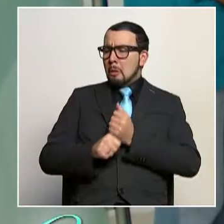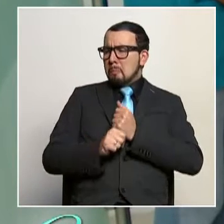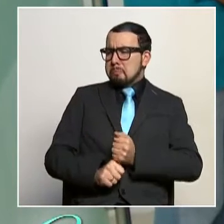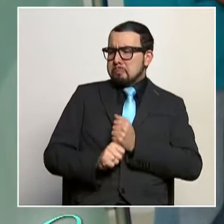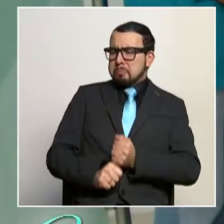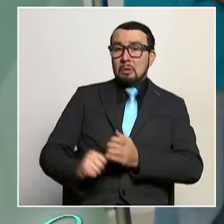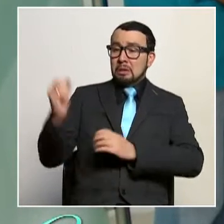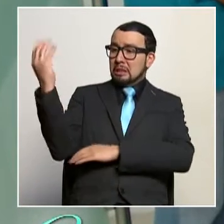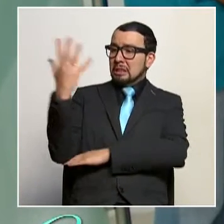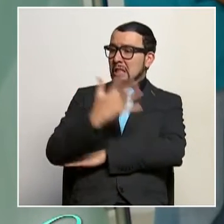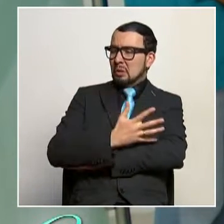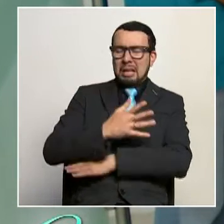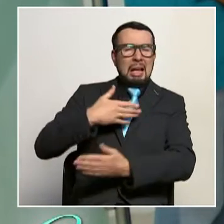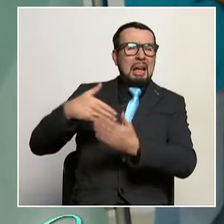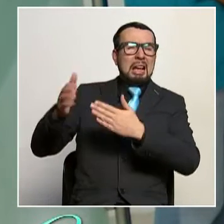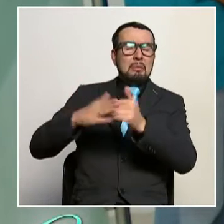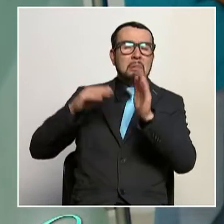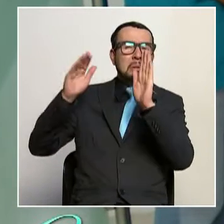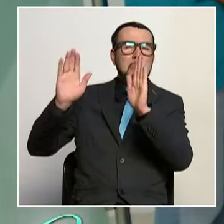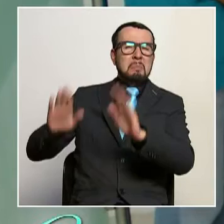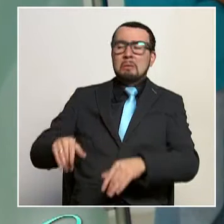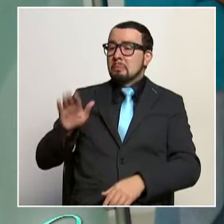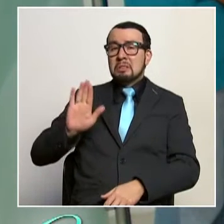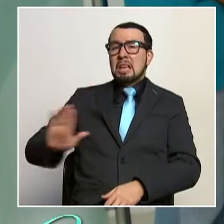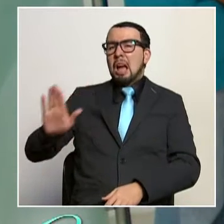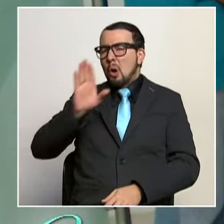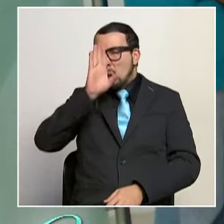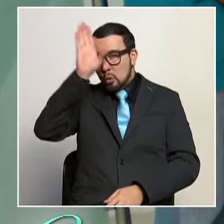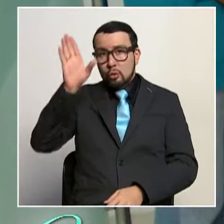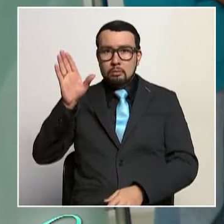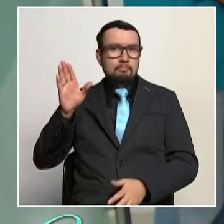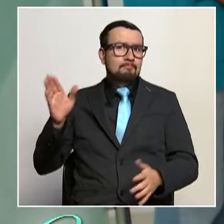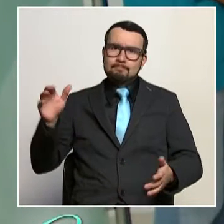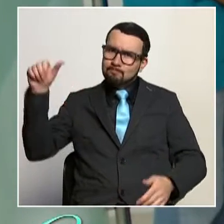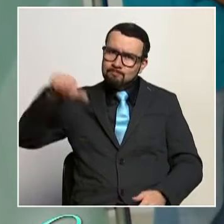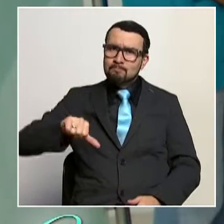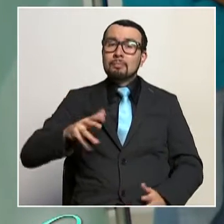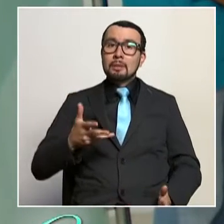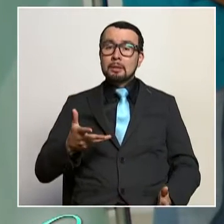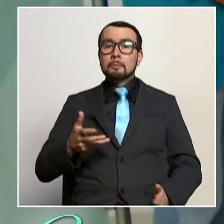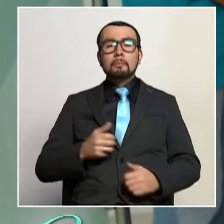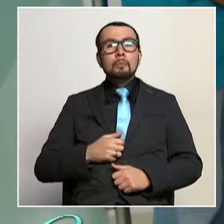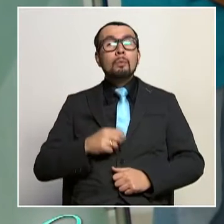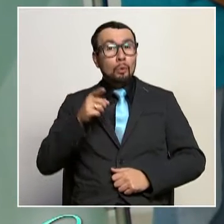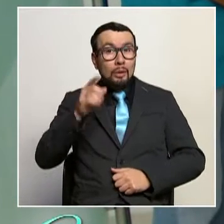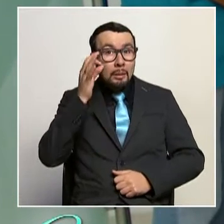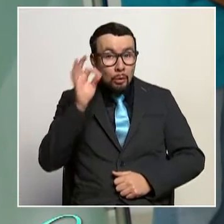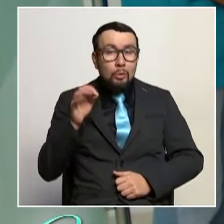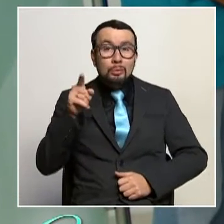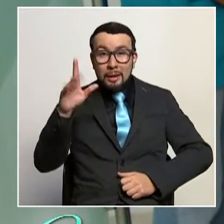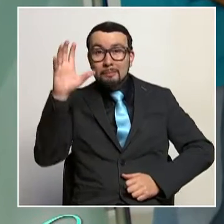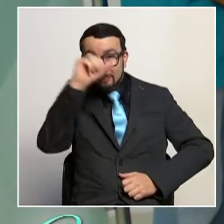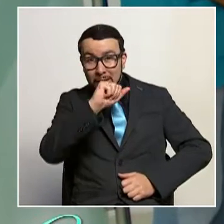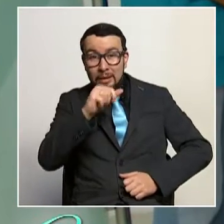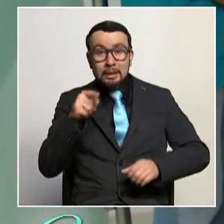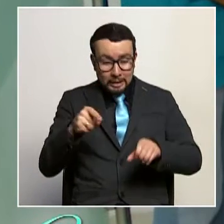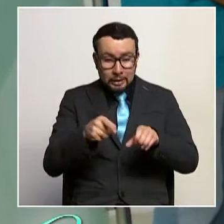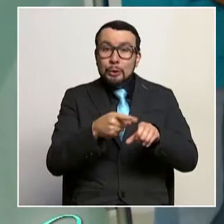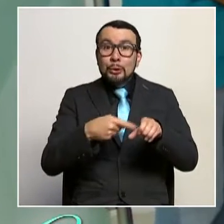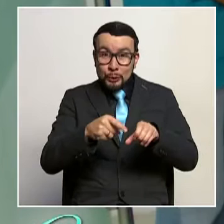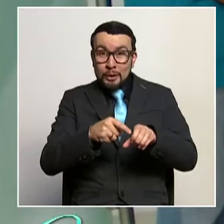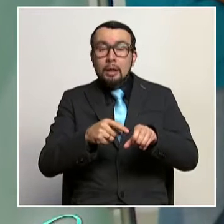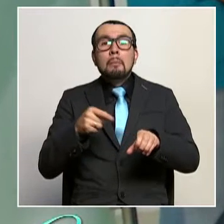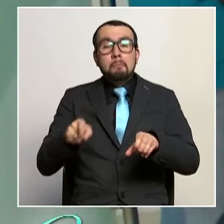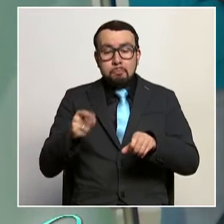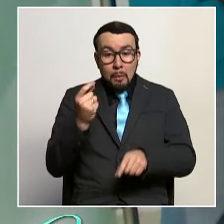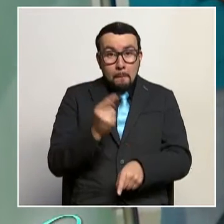ya ni le prestan atención, ya se acostumbró a esto. Ustedes han escuchado hablar del tacto rectal para evaluar